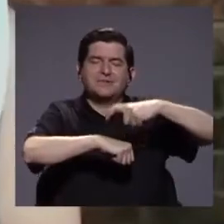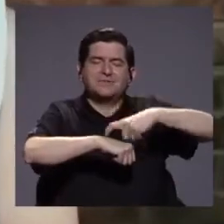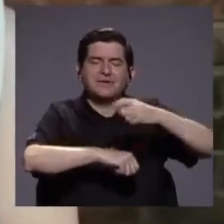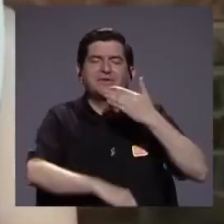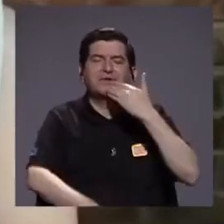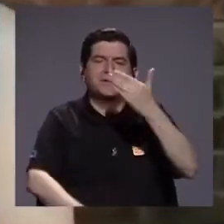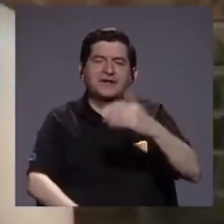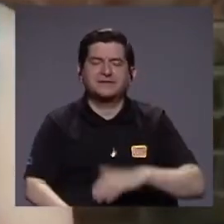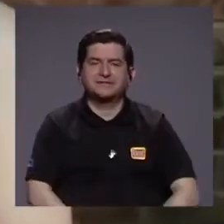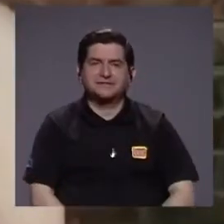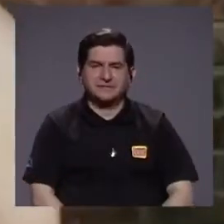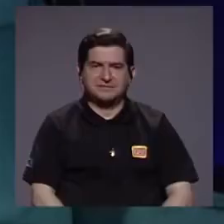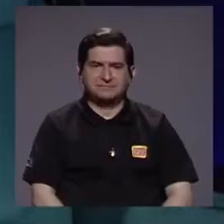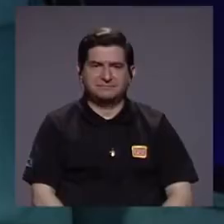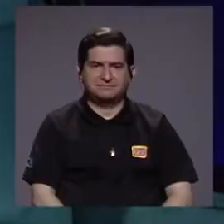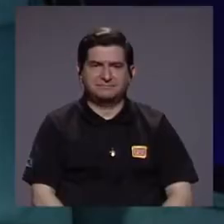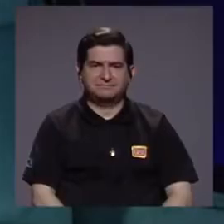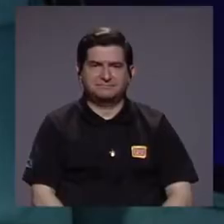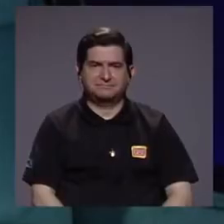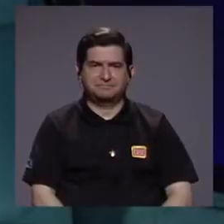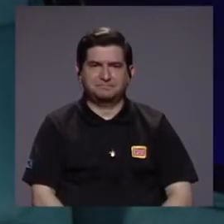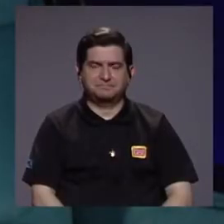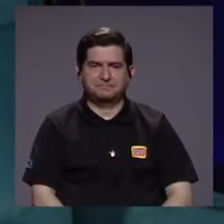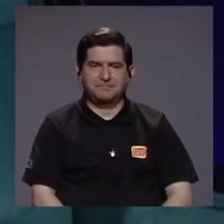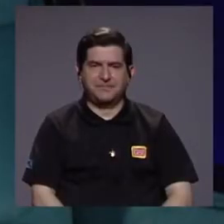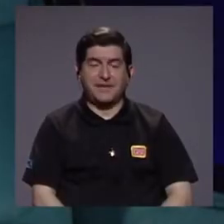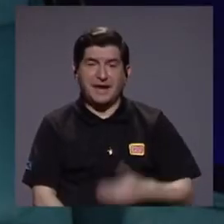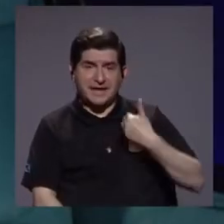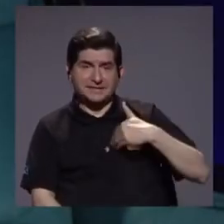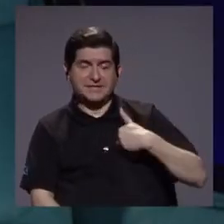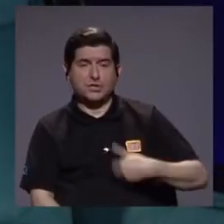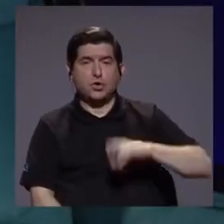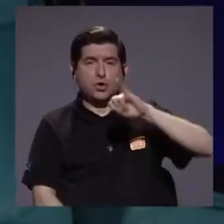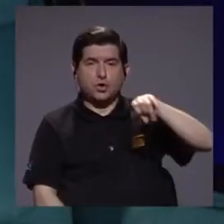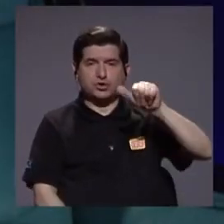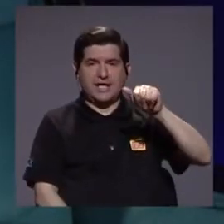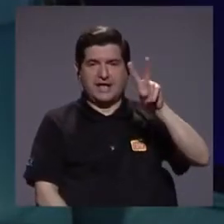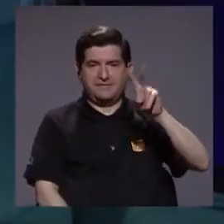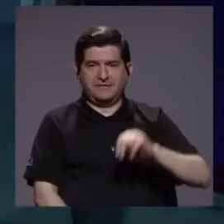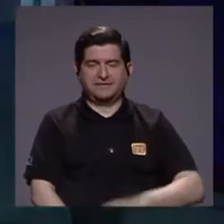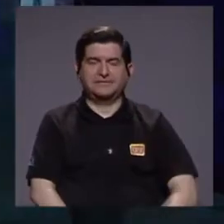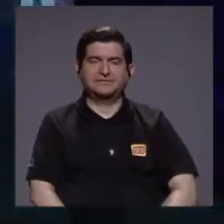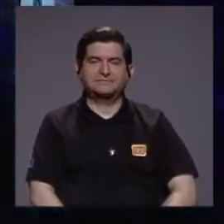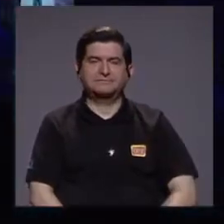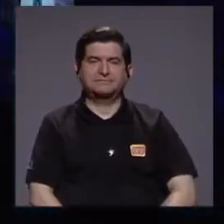Muchas gracias, doña Lisbeth. Continuamos con el señor José Ángel Vargas.